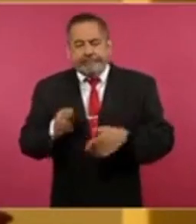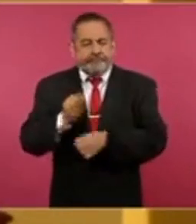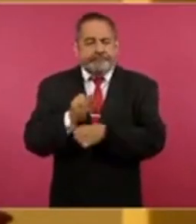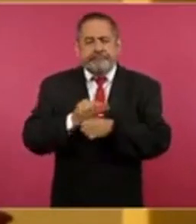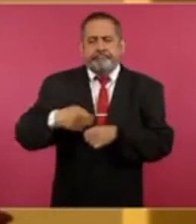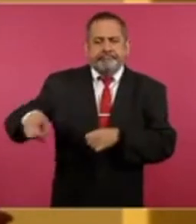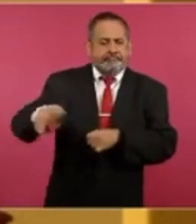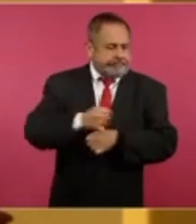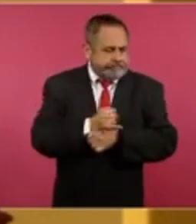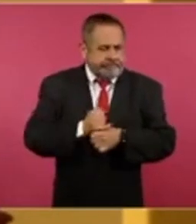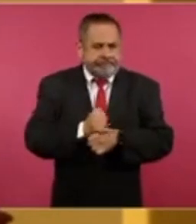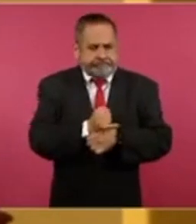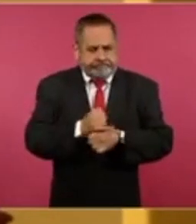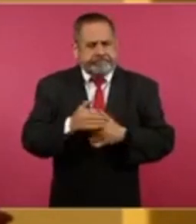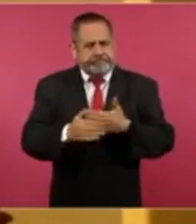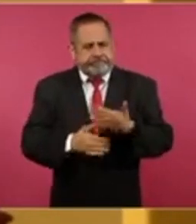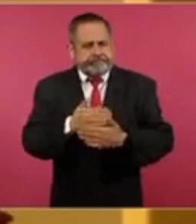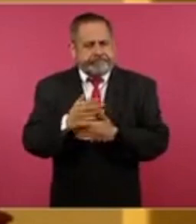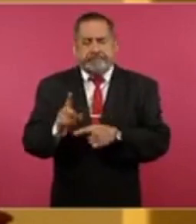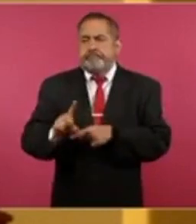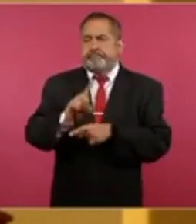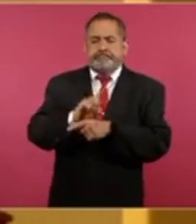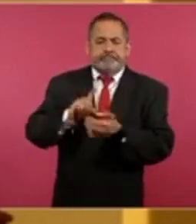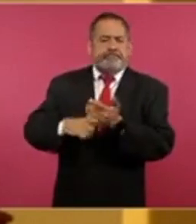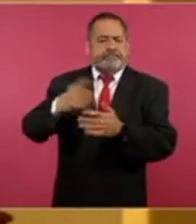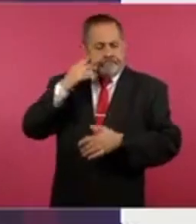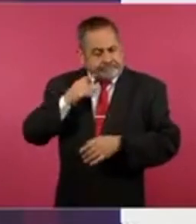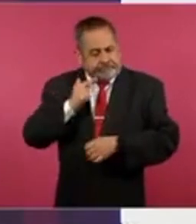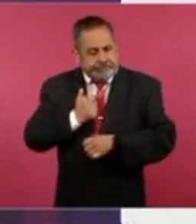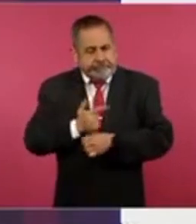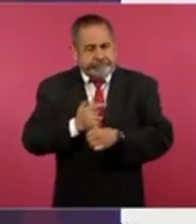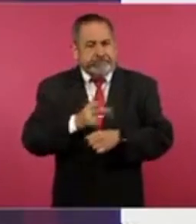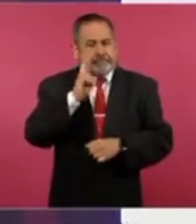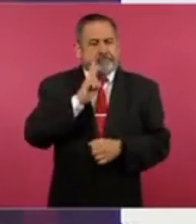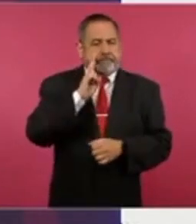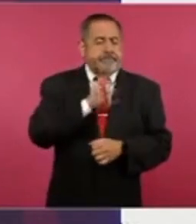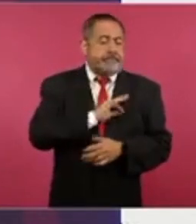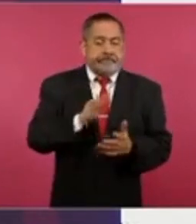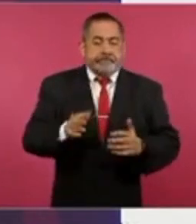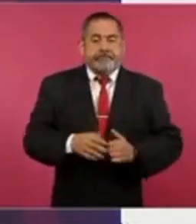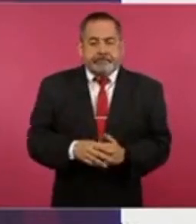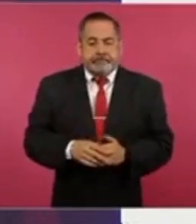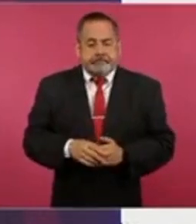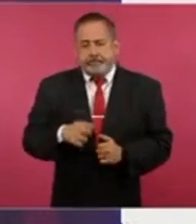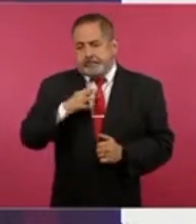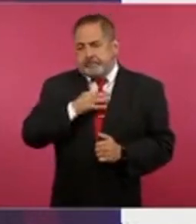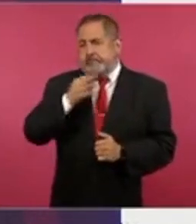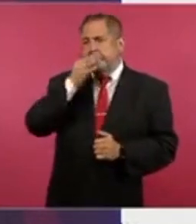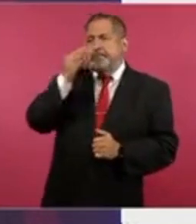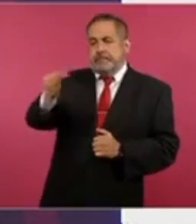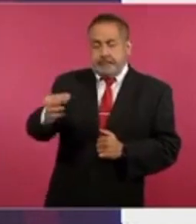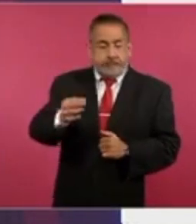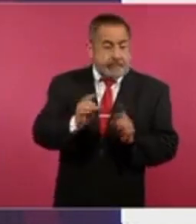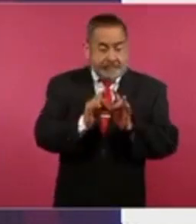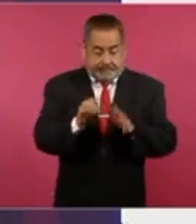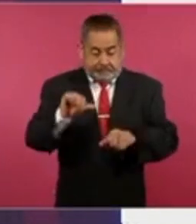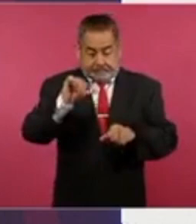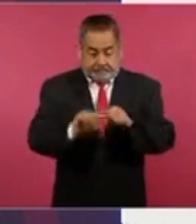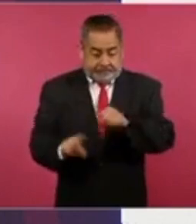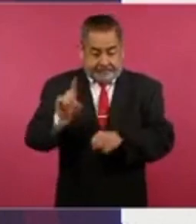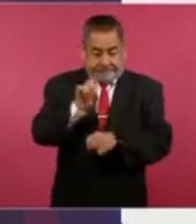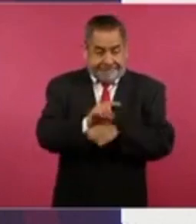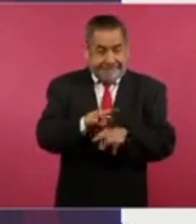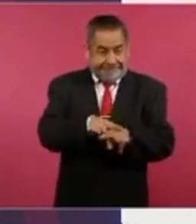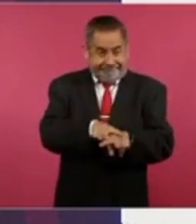acciones, ha estado realizando desde el primer momento, porque se le dio vista desde en la